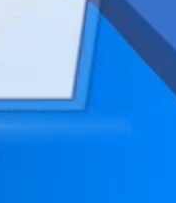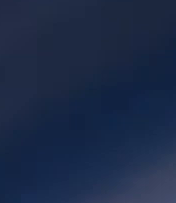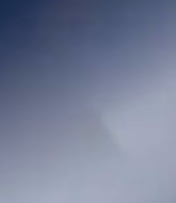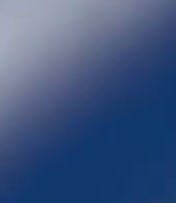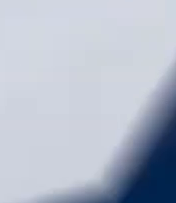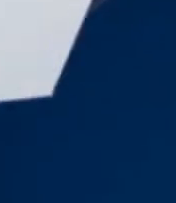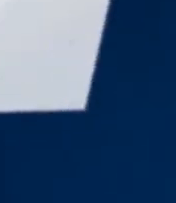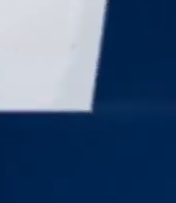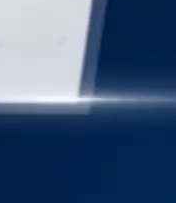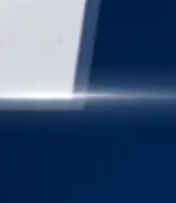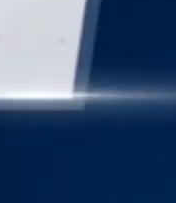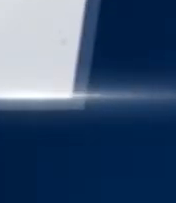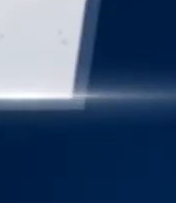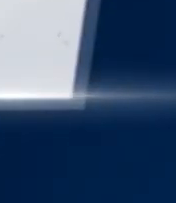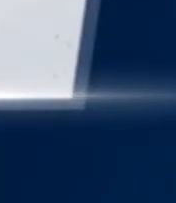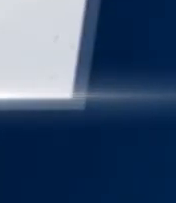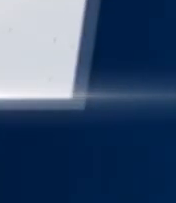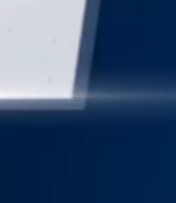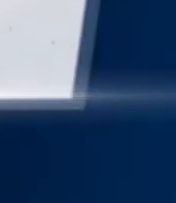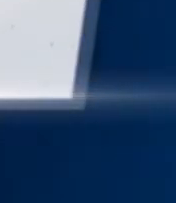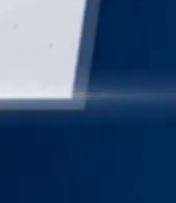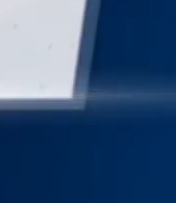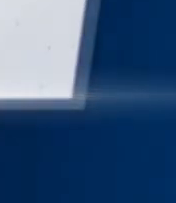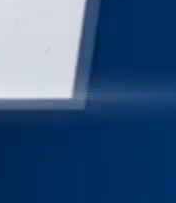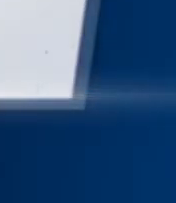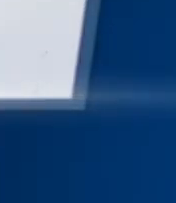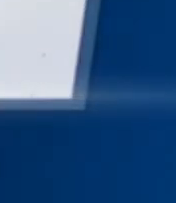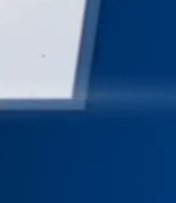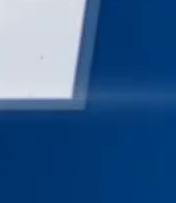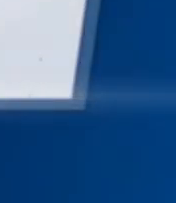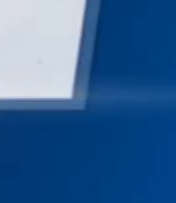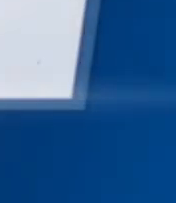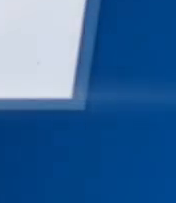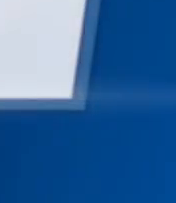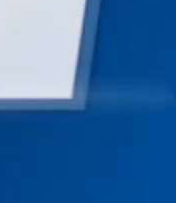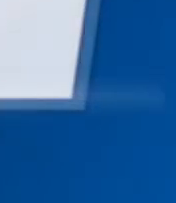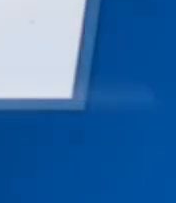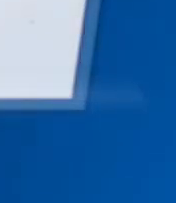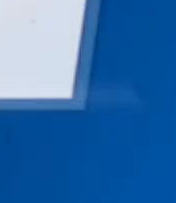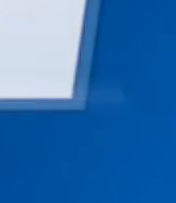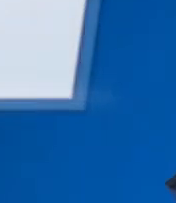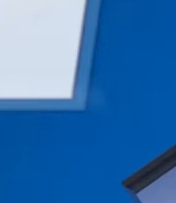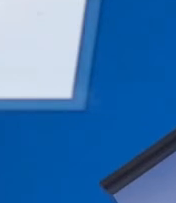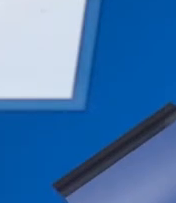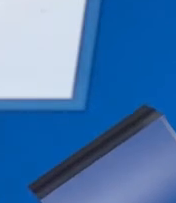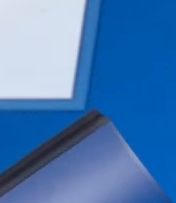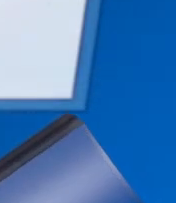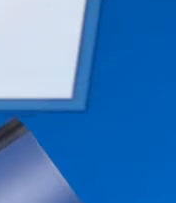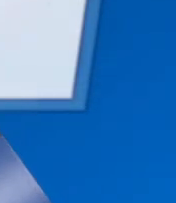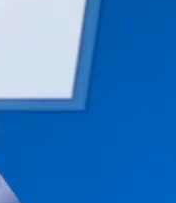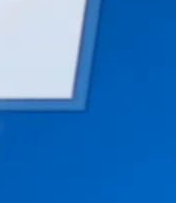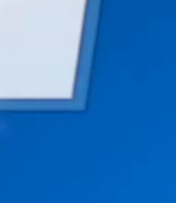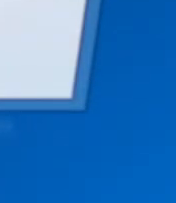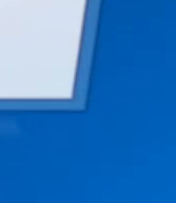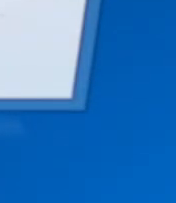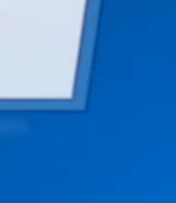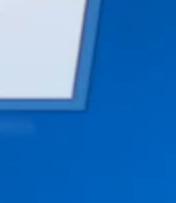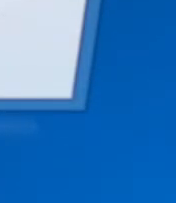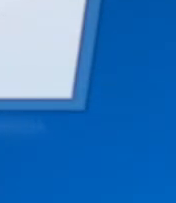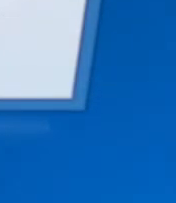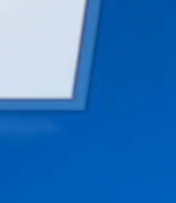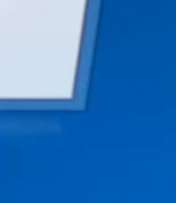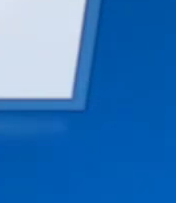observaciones al proyecto de ley del adulto mayor. Guillermo Freire León, asesor jurídico del Comité de Derechos Humanos del Ecuador, quien también expondrá